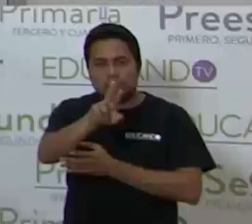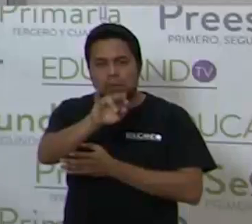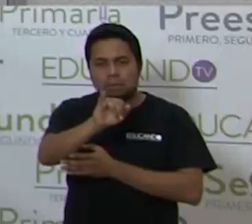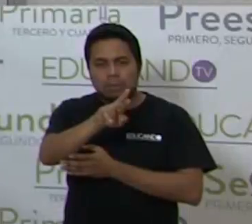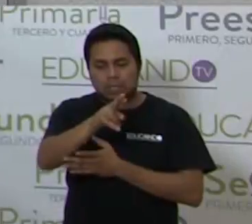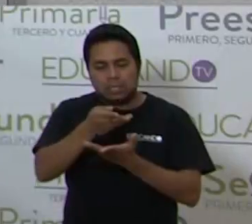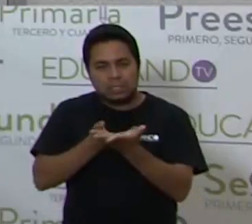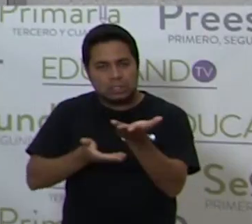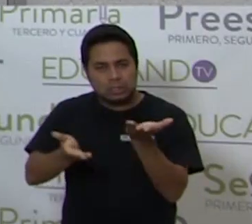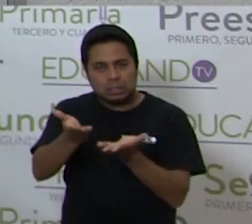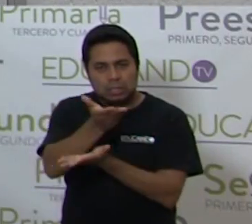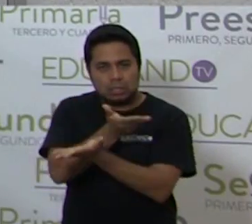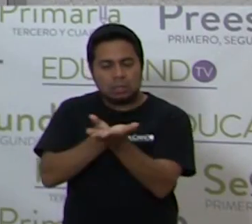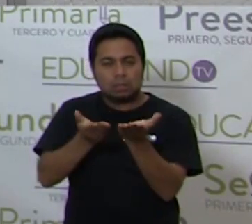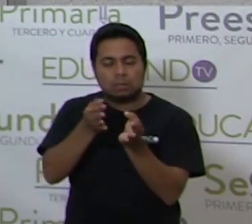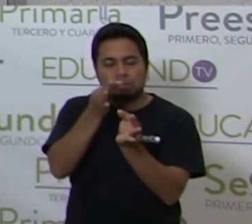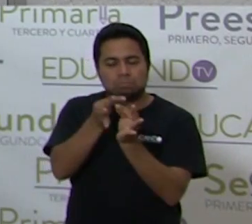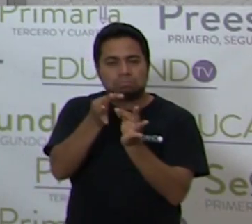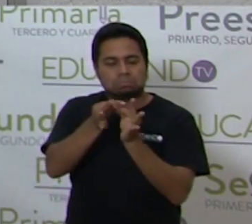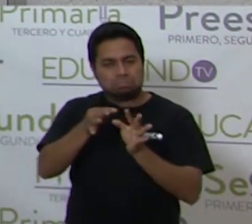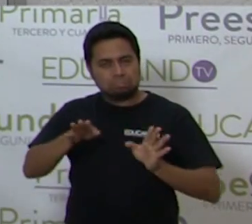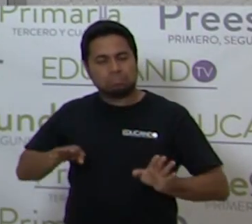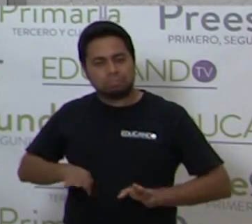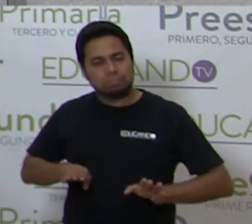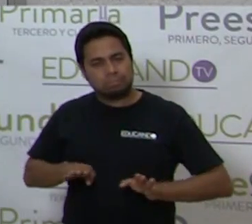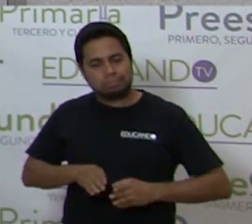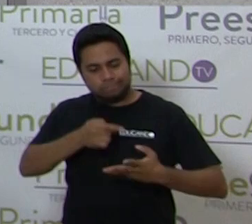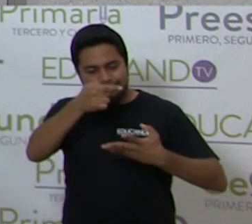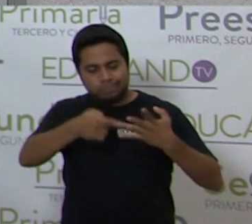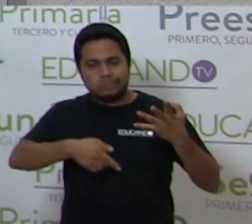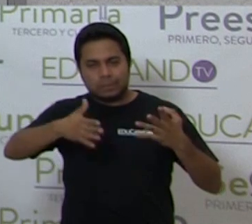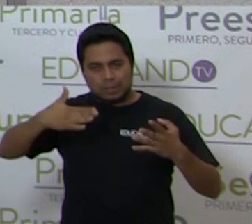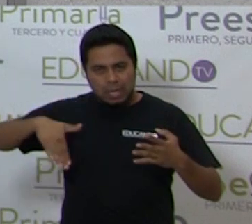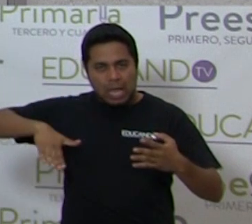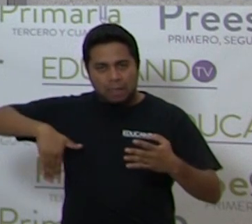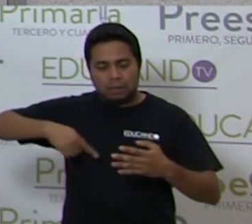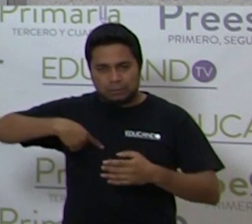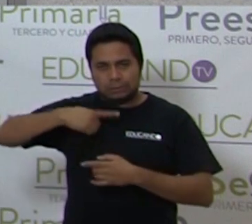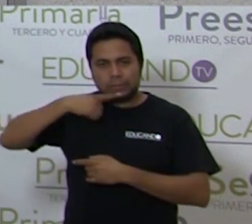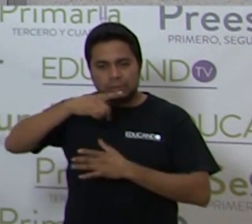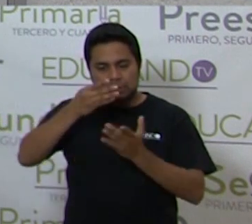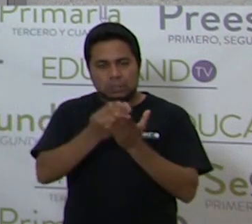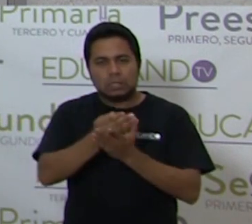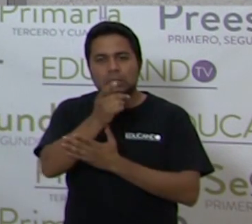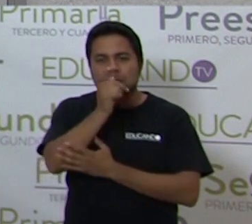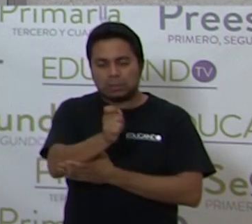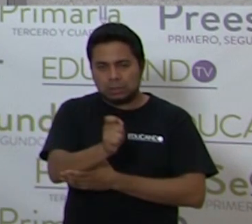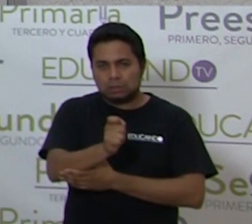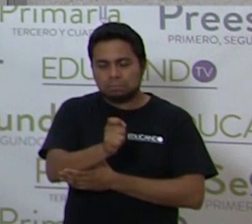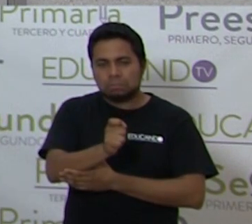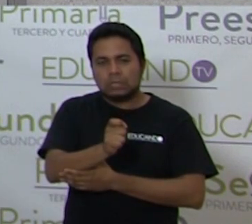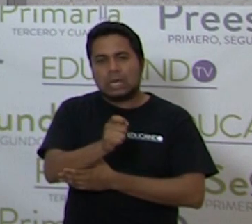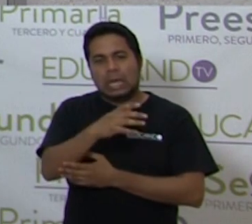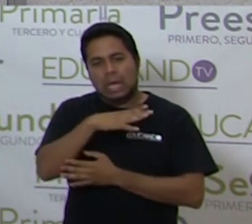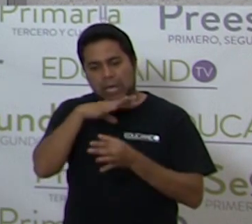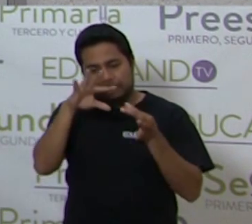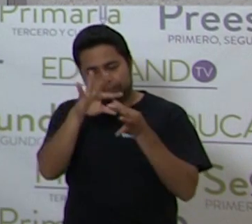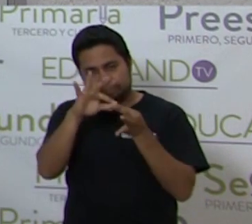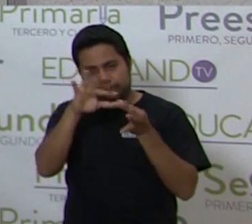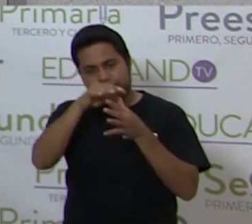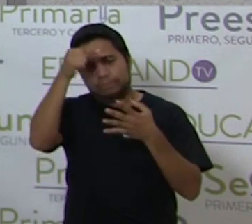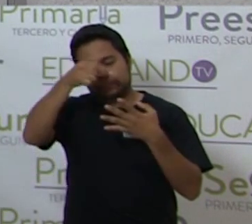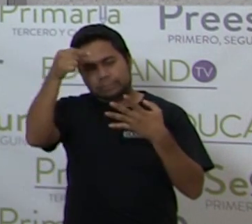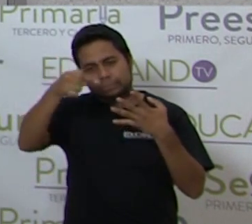y estamos cumpliendo una de las características que habíamos visto en la sesión anterior de que todas y cada una de las instrucciones tienen